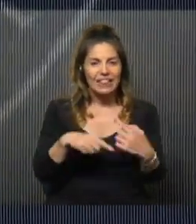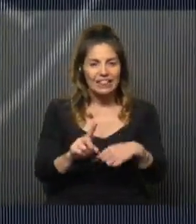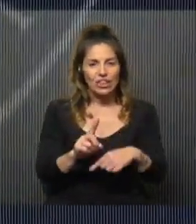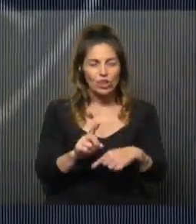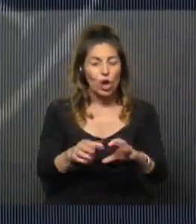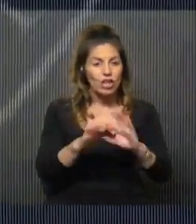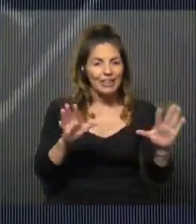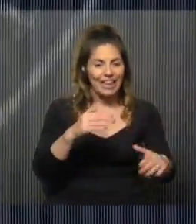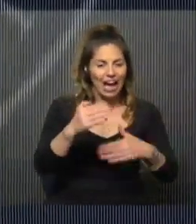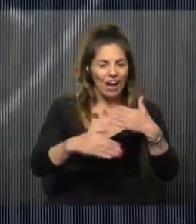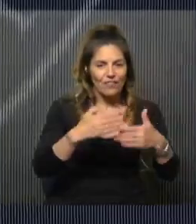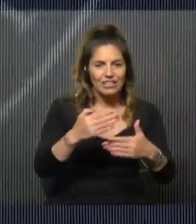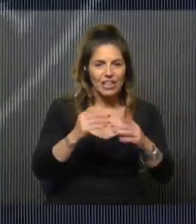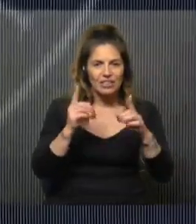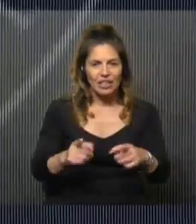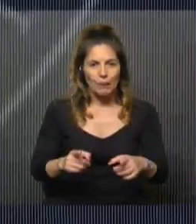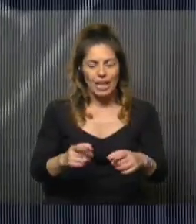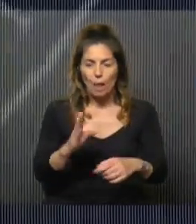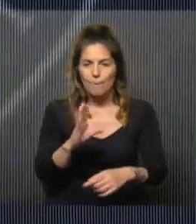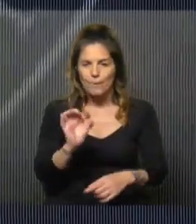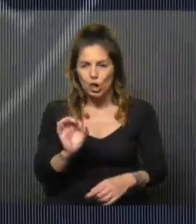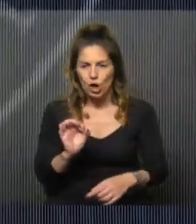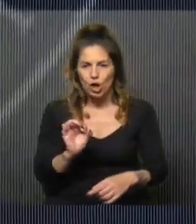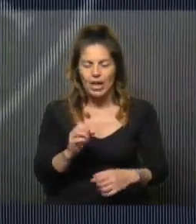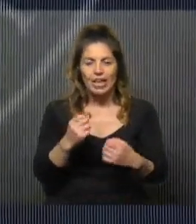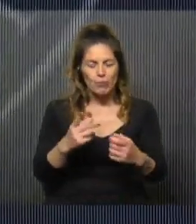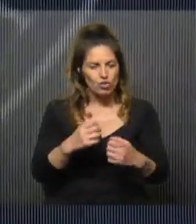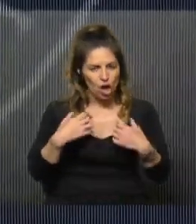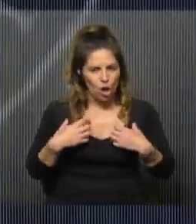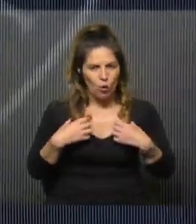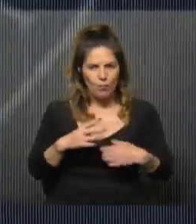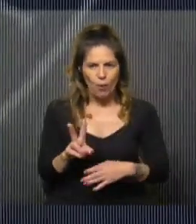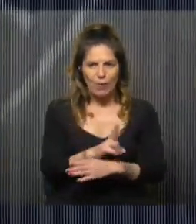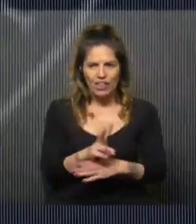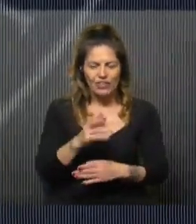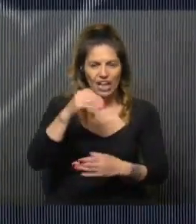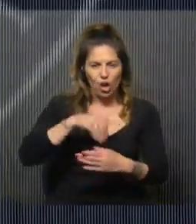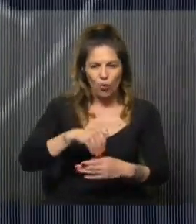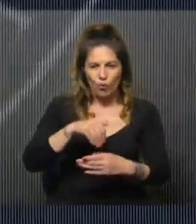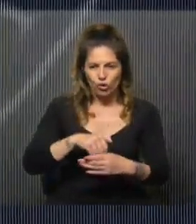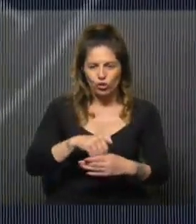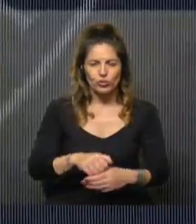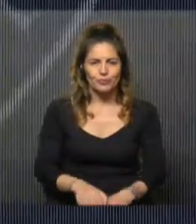de la libertad avanza como los del Pro que pusieron el cuerpo para defender los